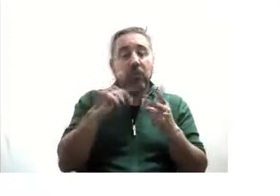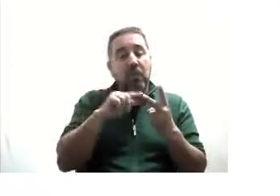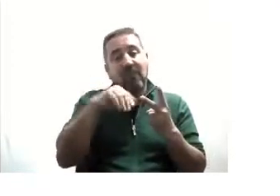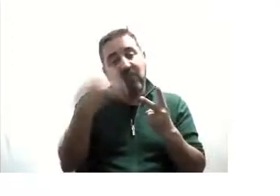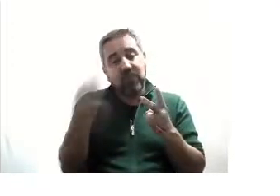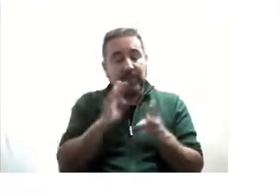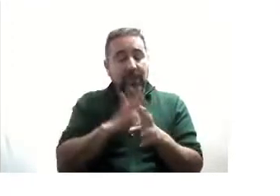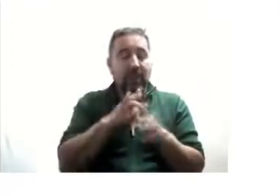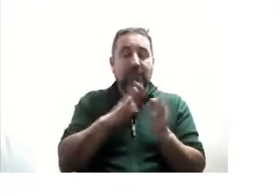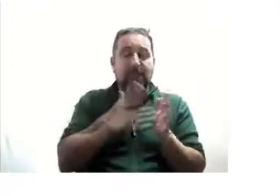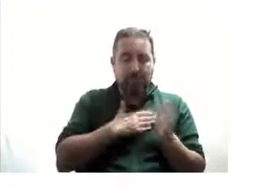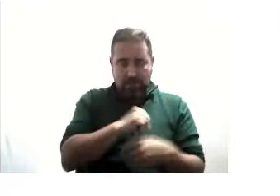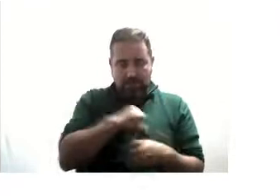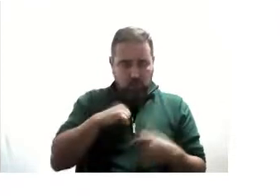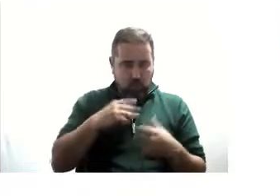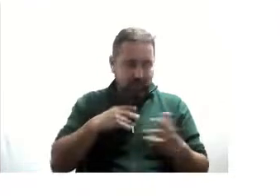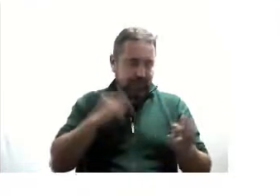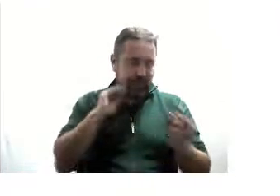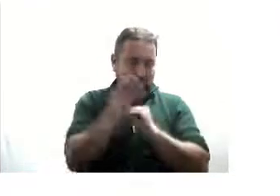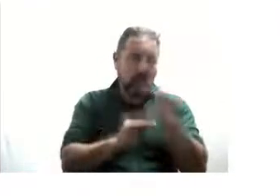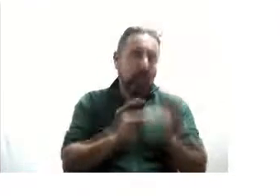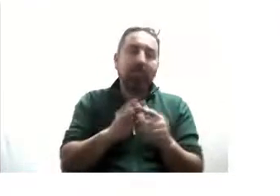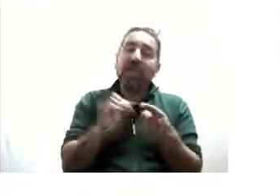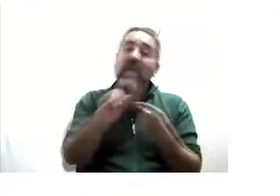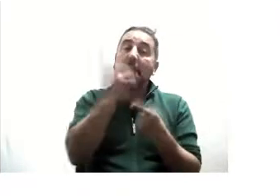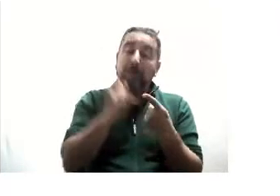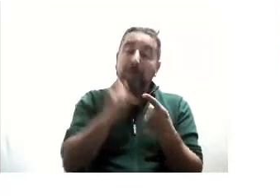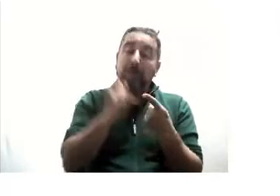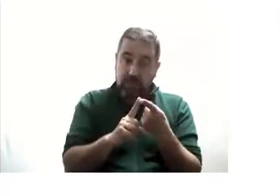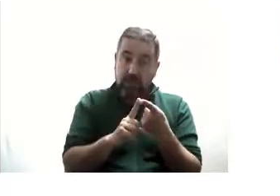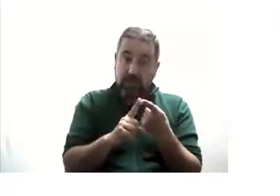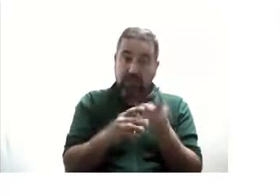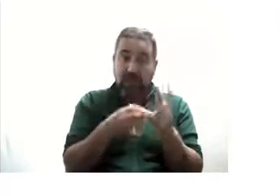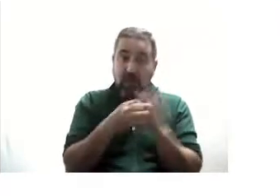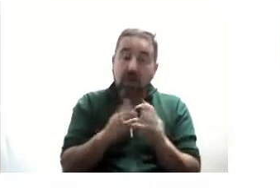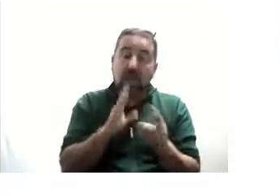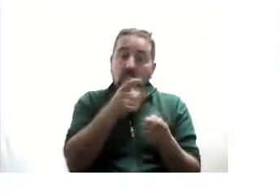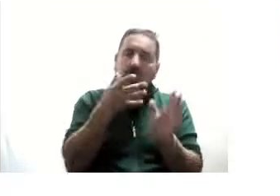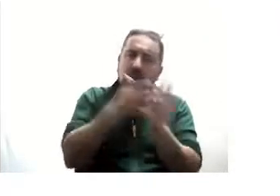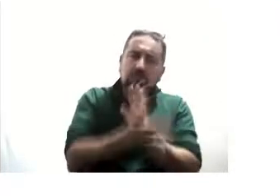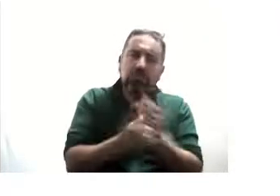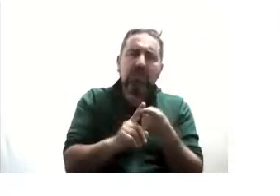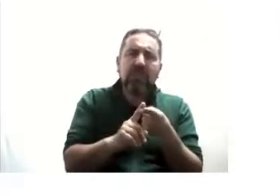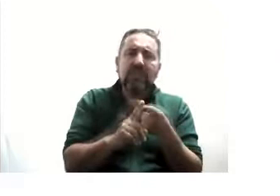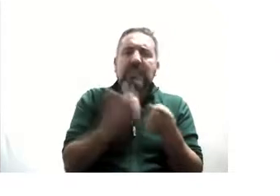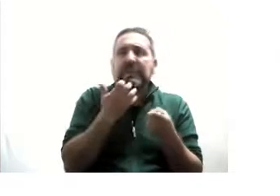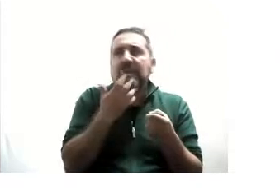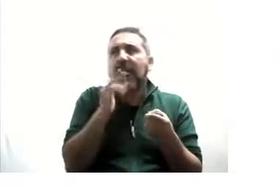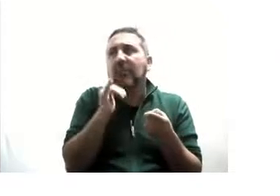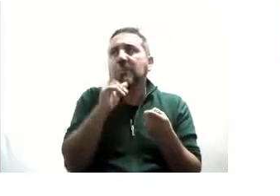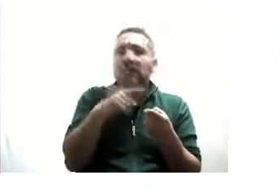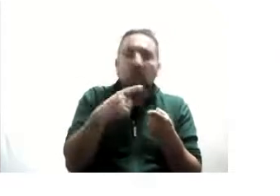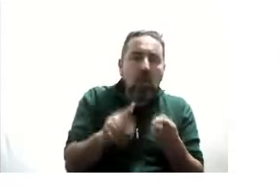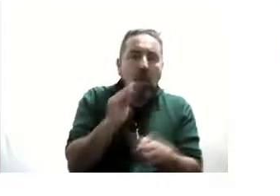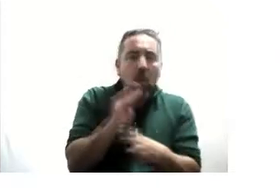y de mi cosecha. La primera está relacionada con esto que comentas, ¿no? De si habrá o no habrá cura y si